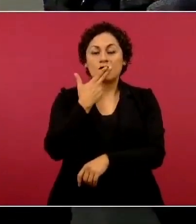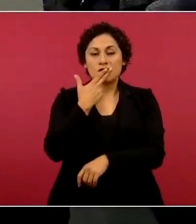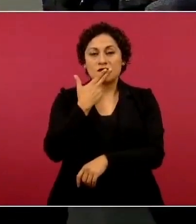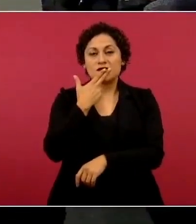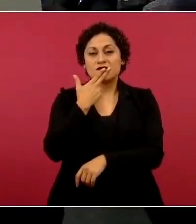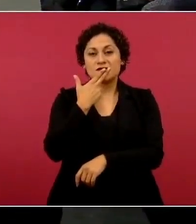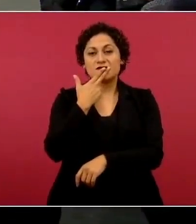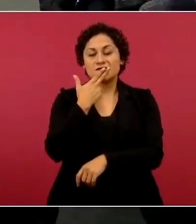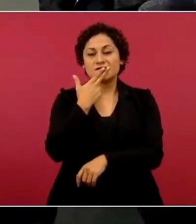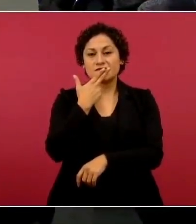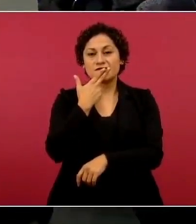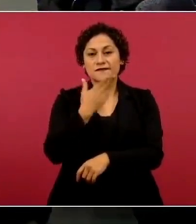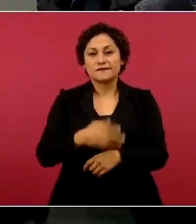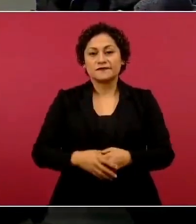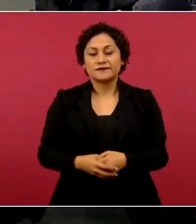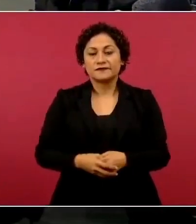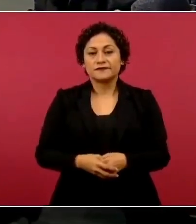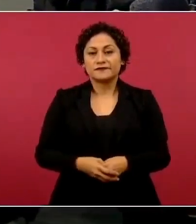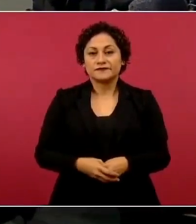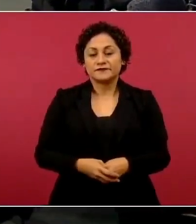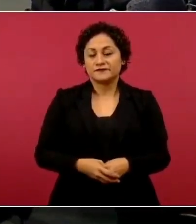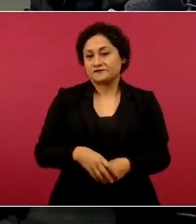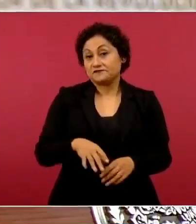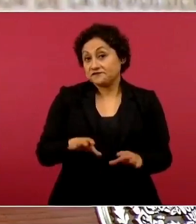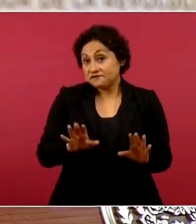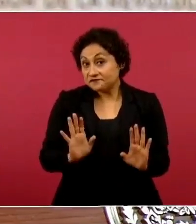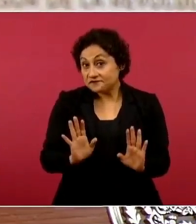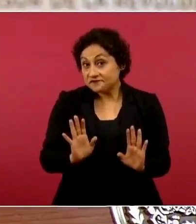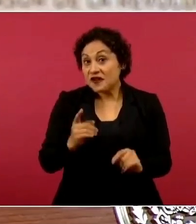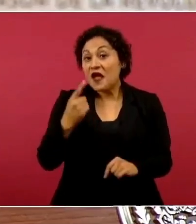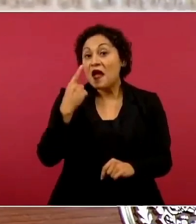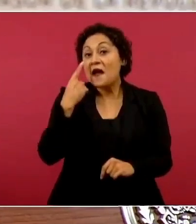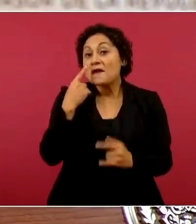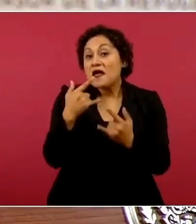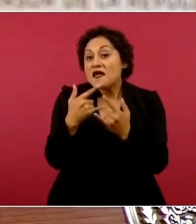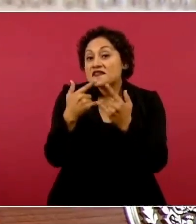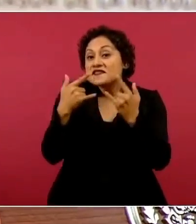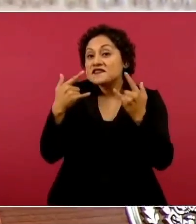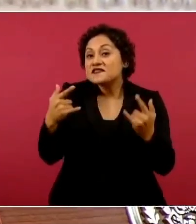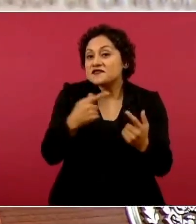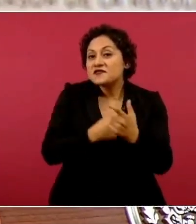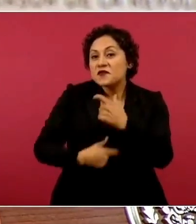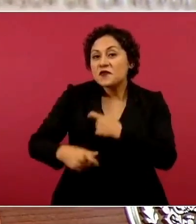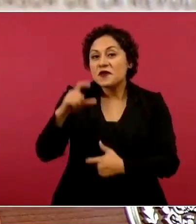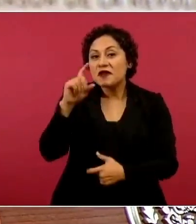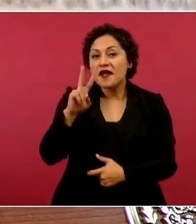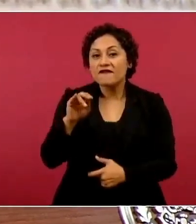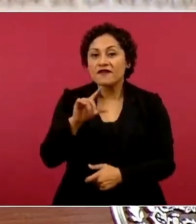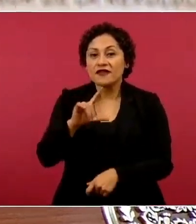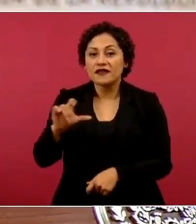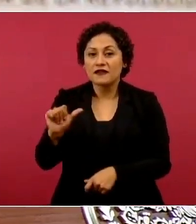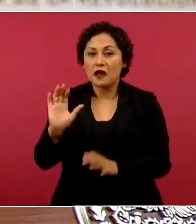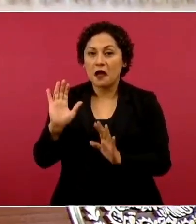Y había que revisar lo que hizo. Katz lo cuenta.